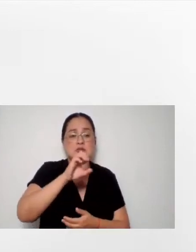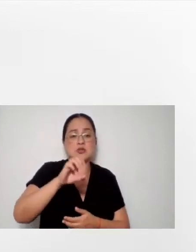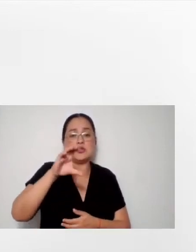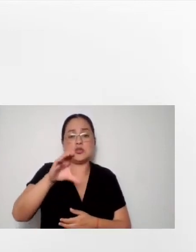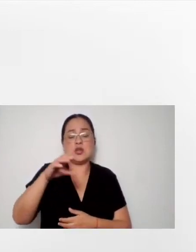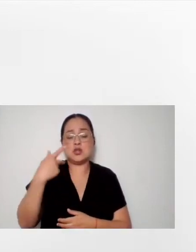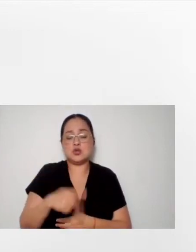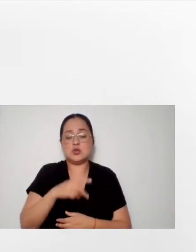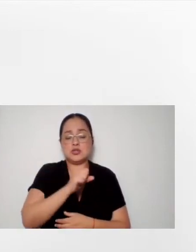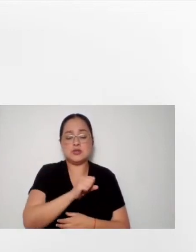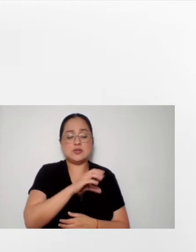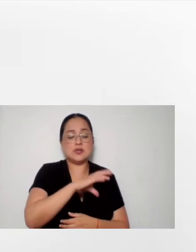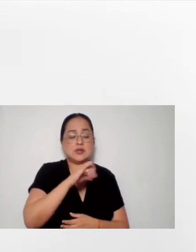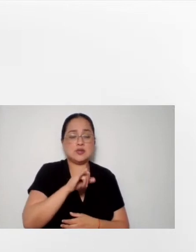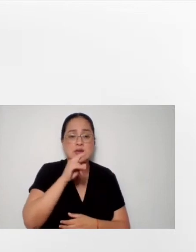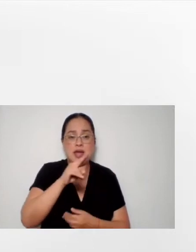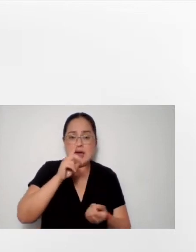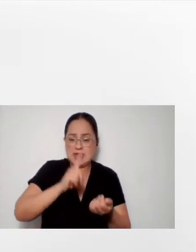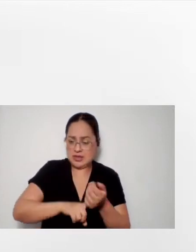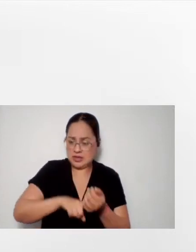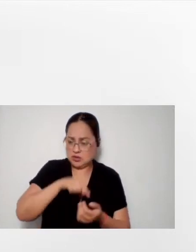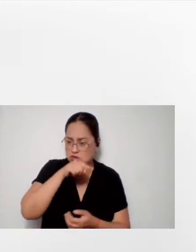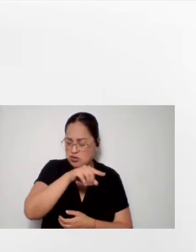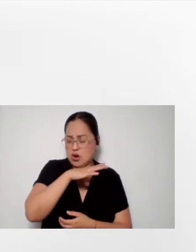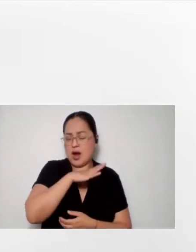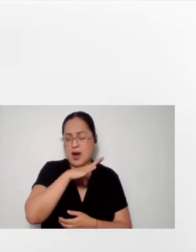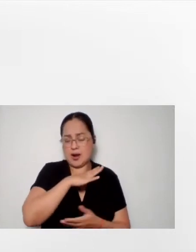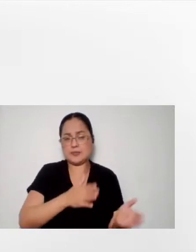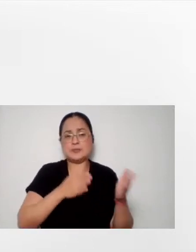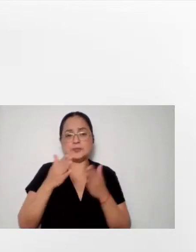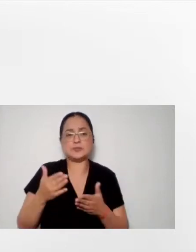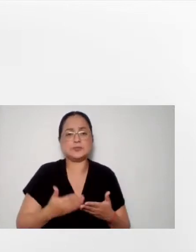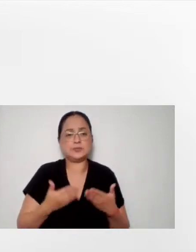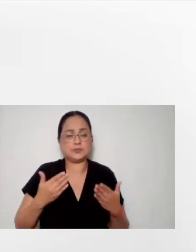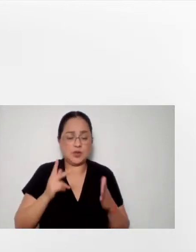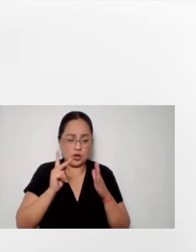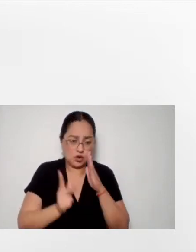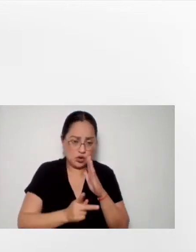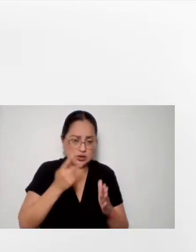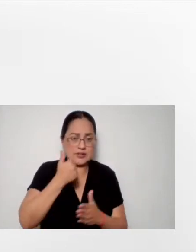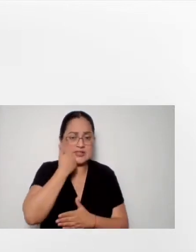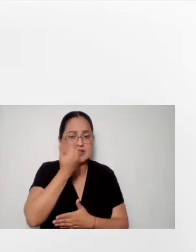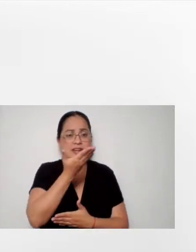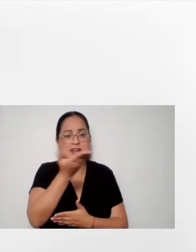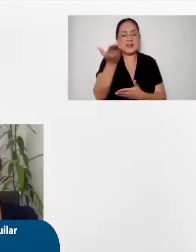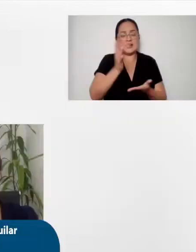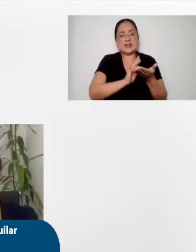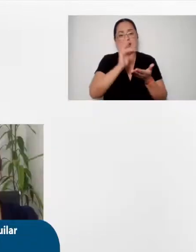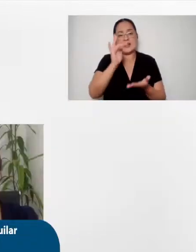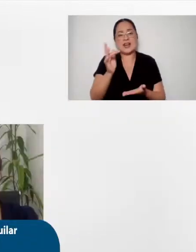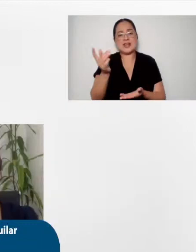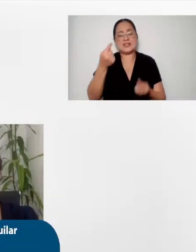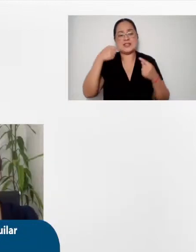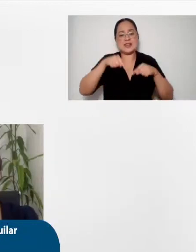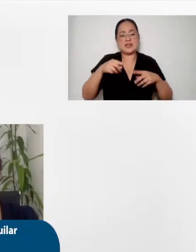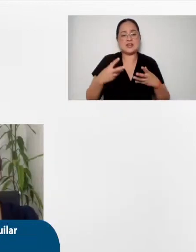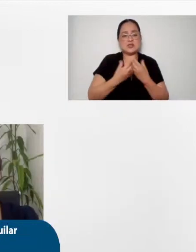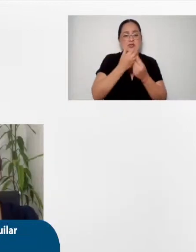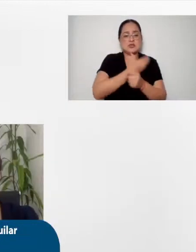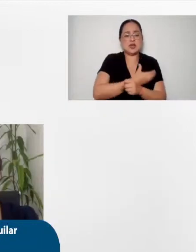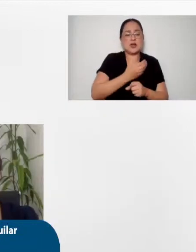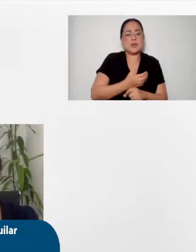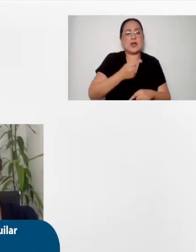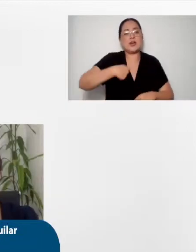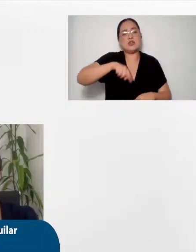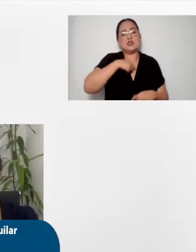de la Suprema Corte de Justicia de la Nación. Y una vez más, les agradecemos su presencia de parte